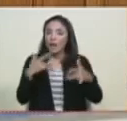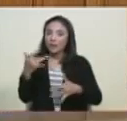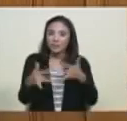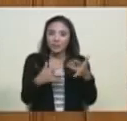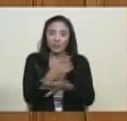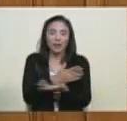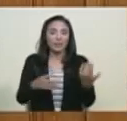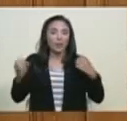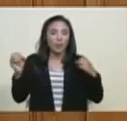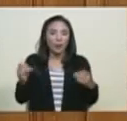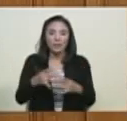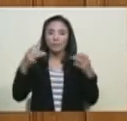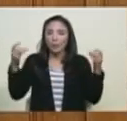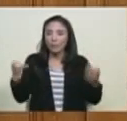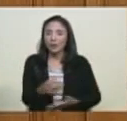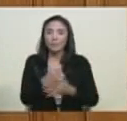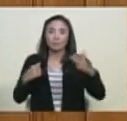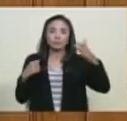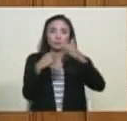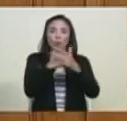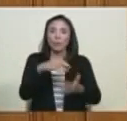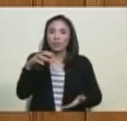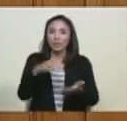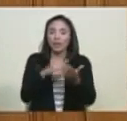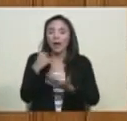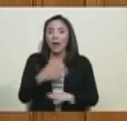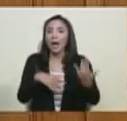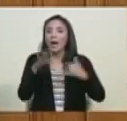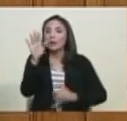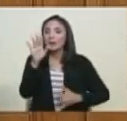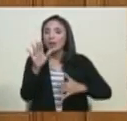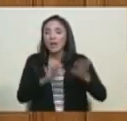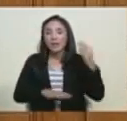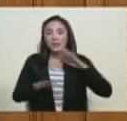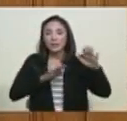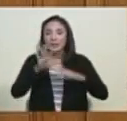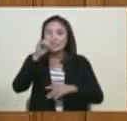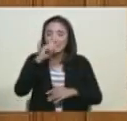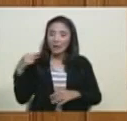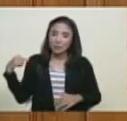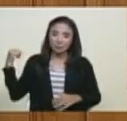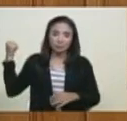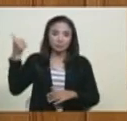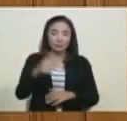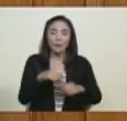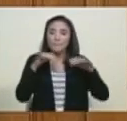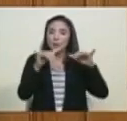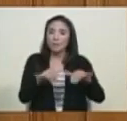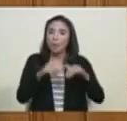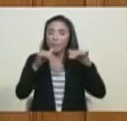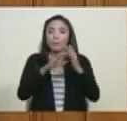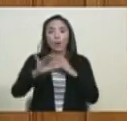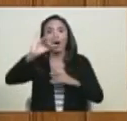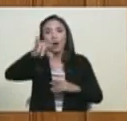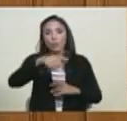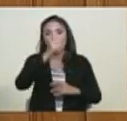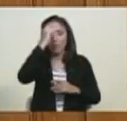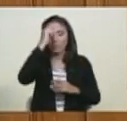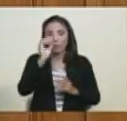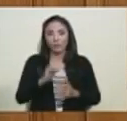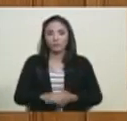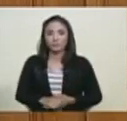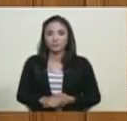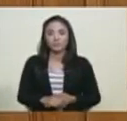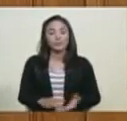violentos, guarimberos, golpistas de los últimos 15 años. Siempre Julio Borges, siempre Julio Borges. Ahora está